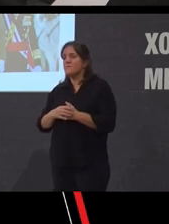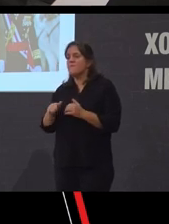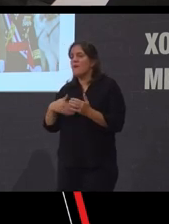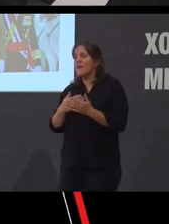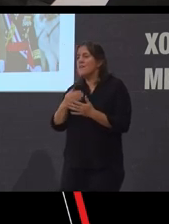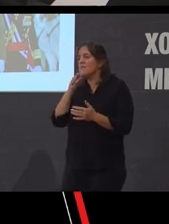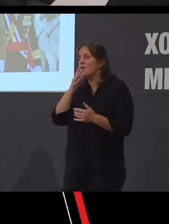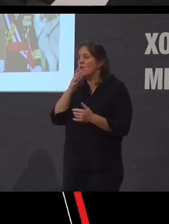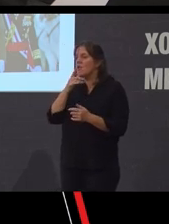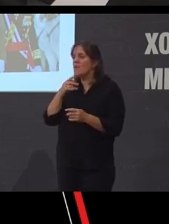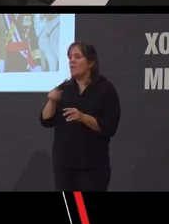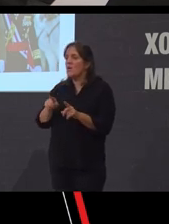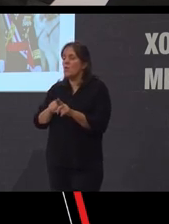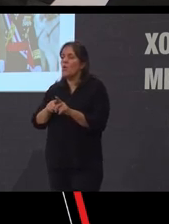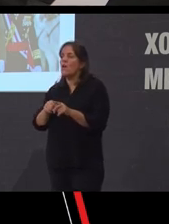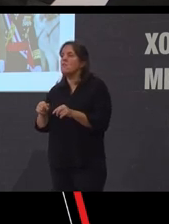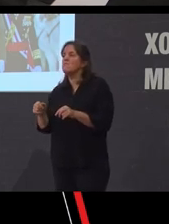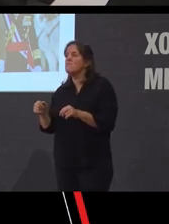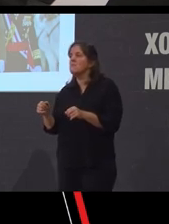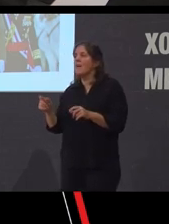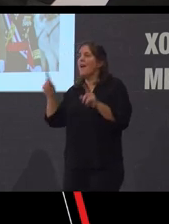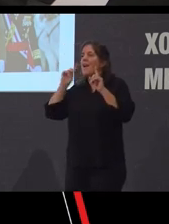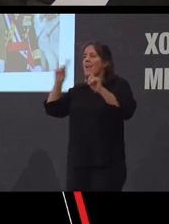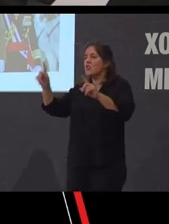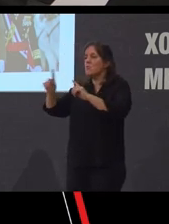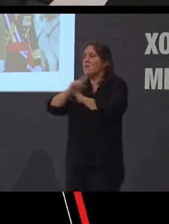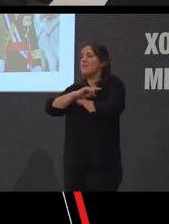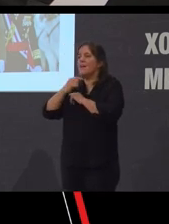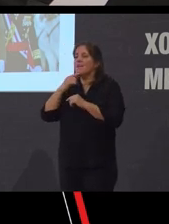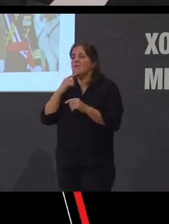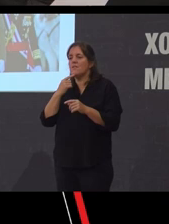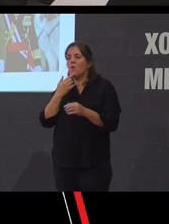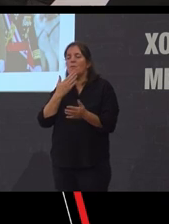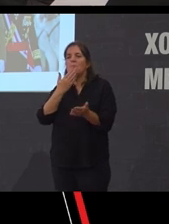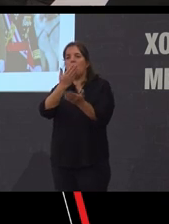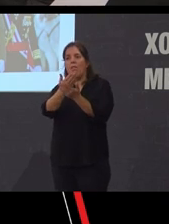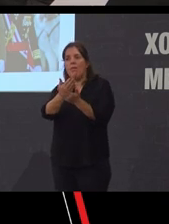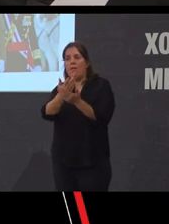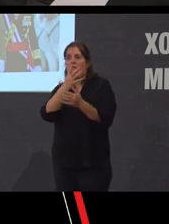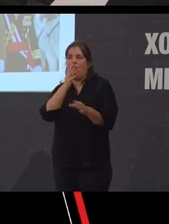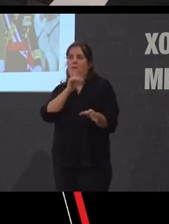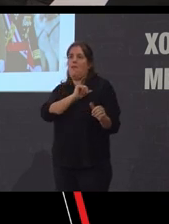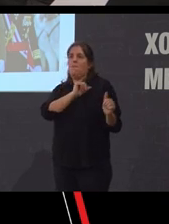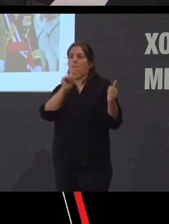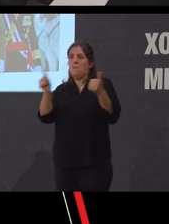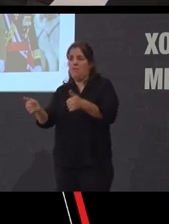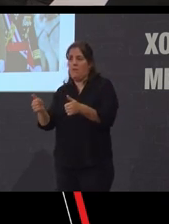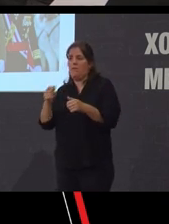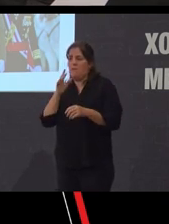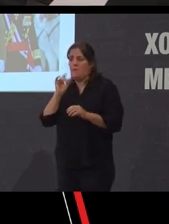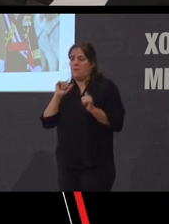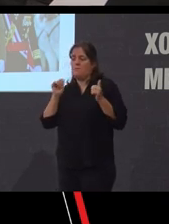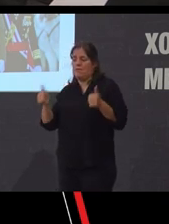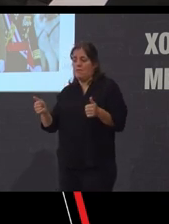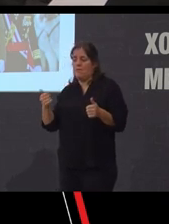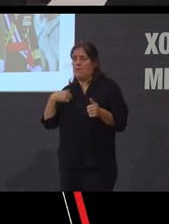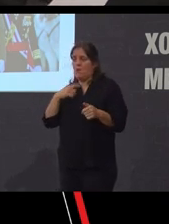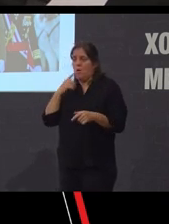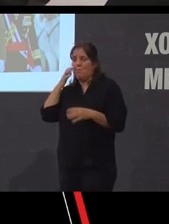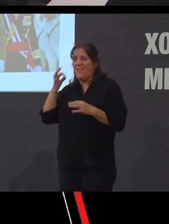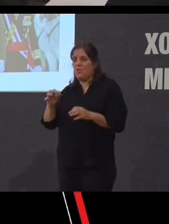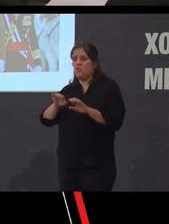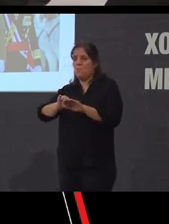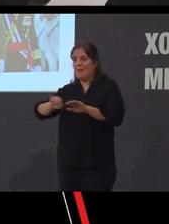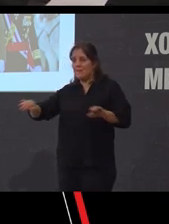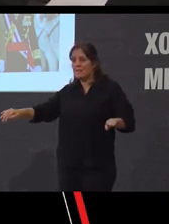non contestou nada aos que reclamaban a súa intervención para salvar España dos peligros separatistas,